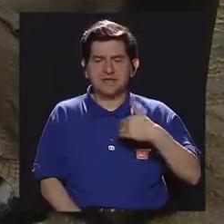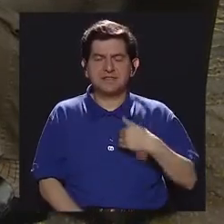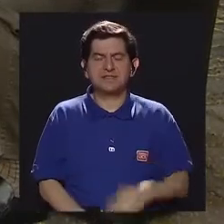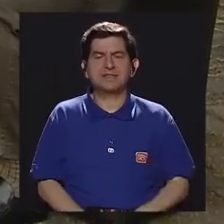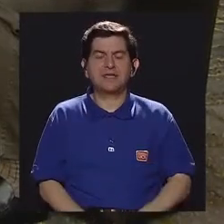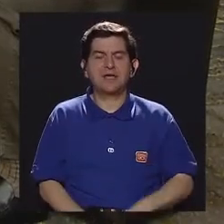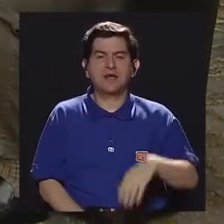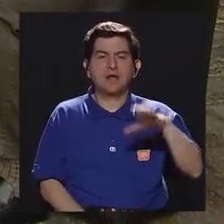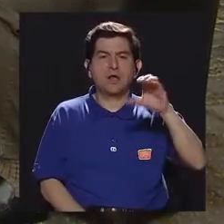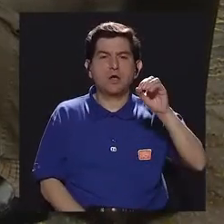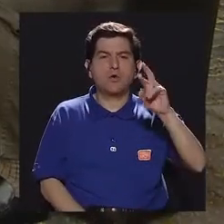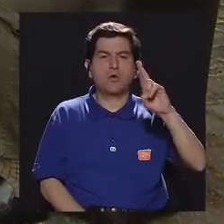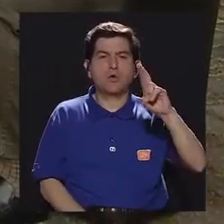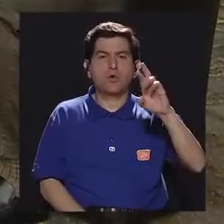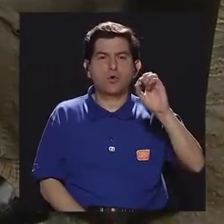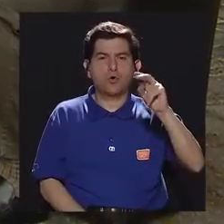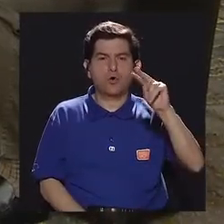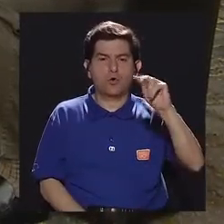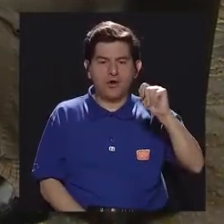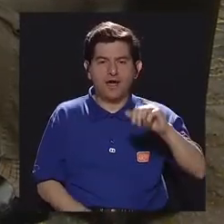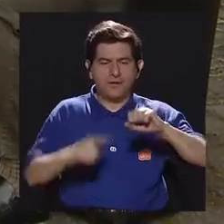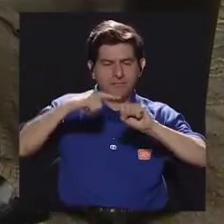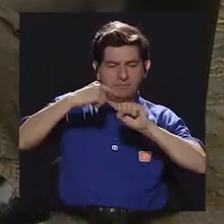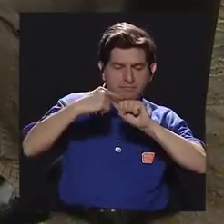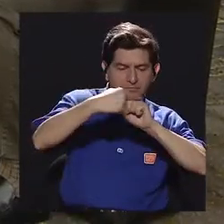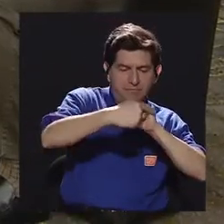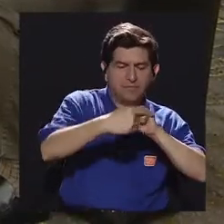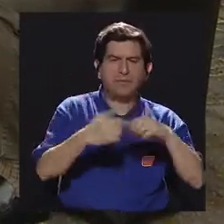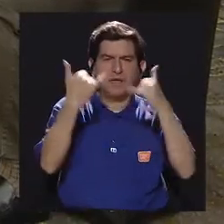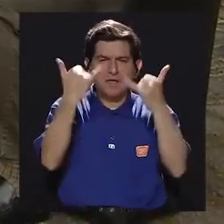calcificada y ya en una radiografía uno puede delimitar la forma